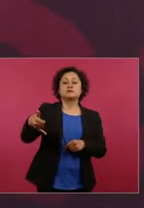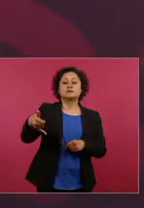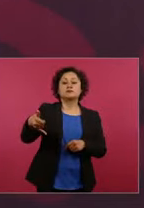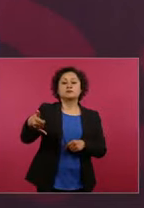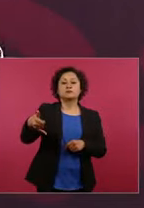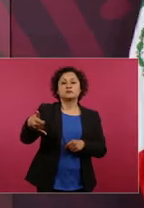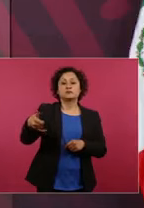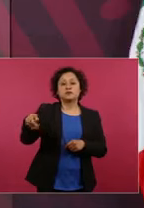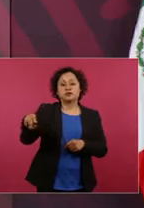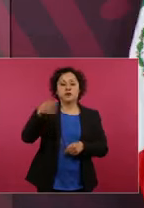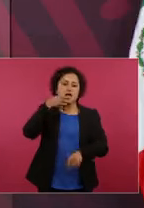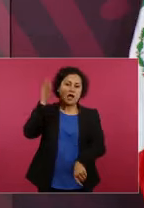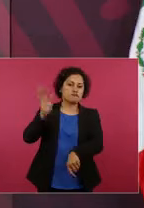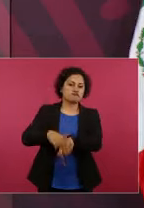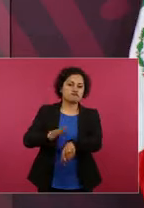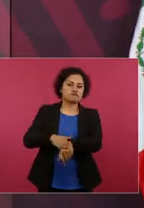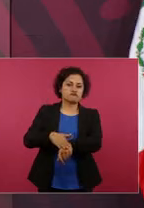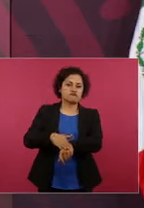la amenaza.